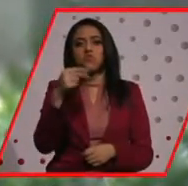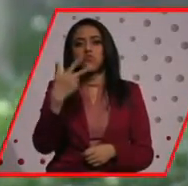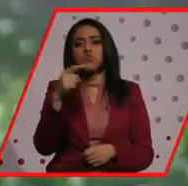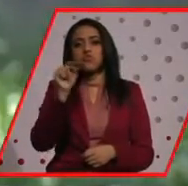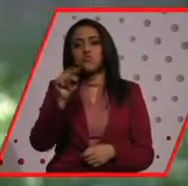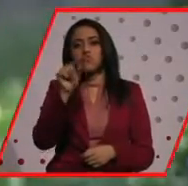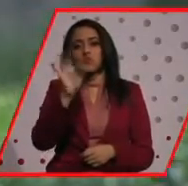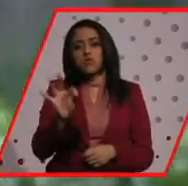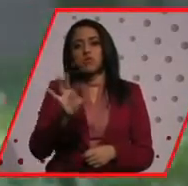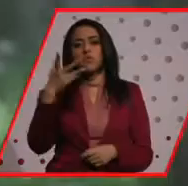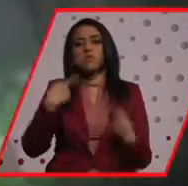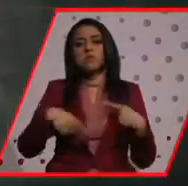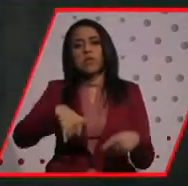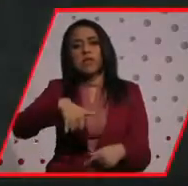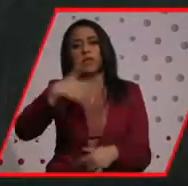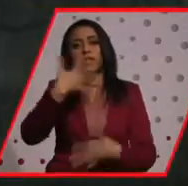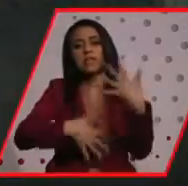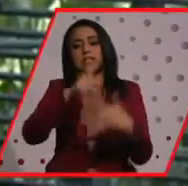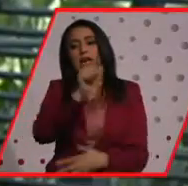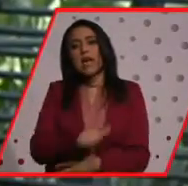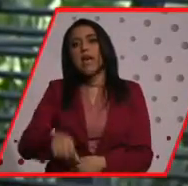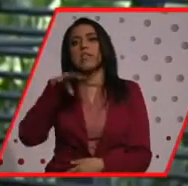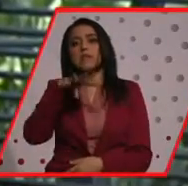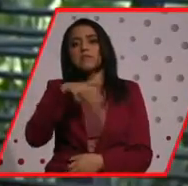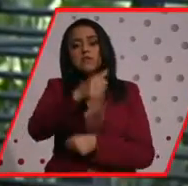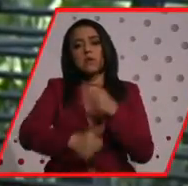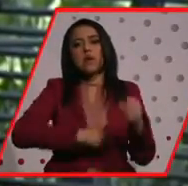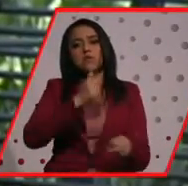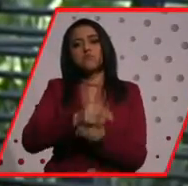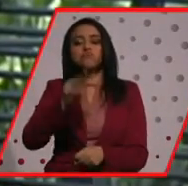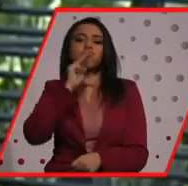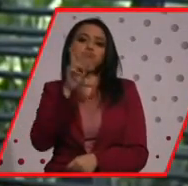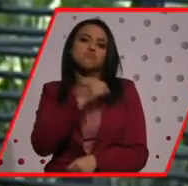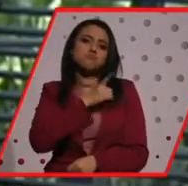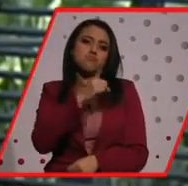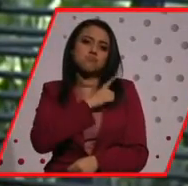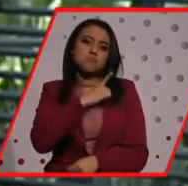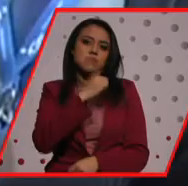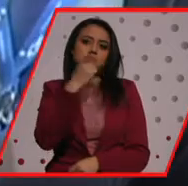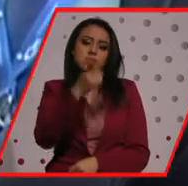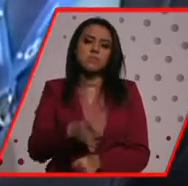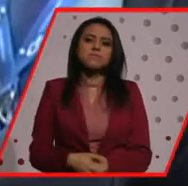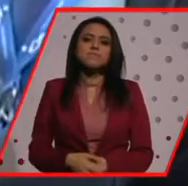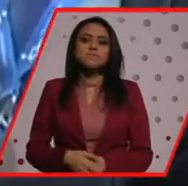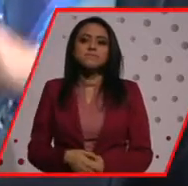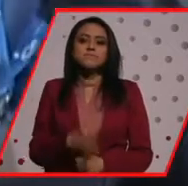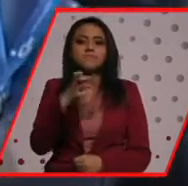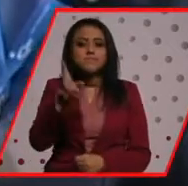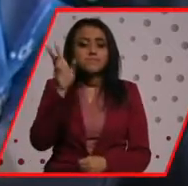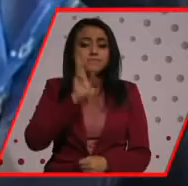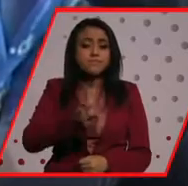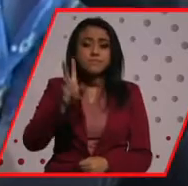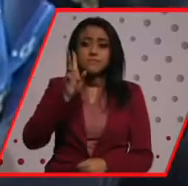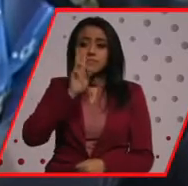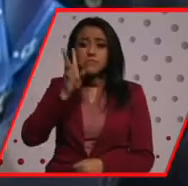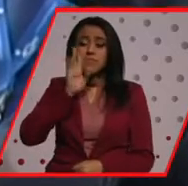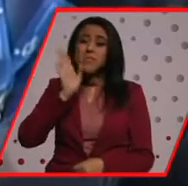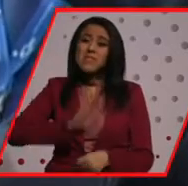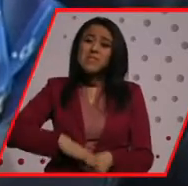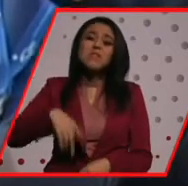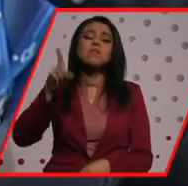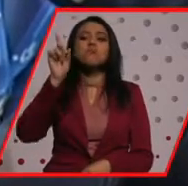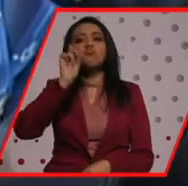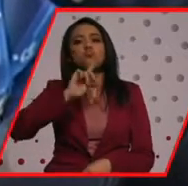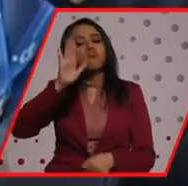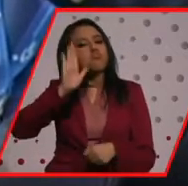22.8% de las mujeres de 15 a 19 años son madres solteras. Así se reafirma que es la mujer quien en muchos casos corre con los